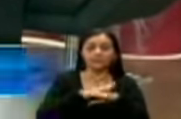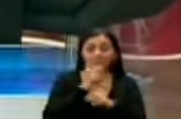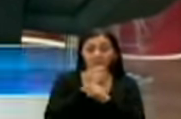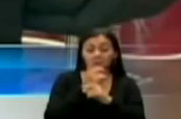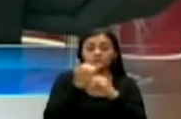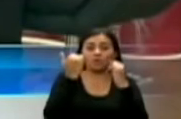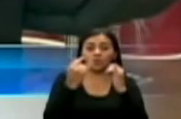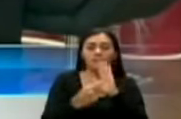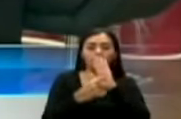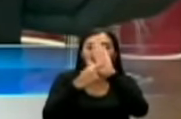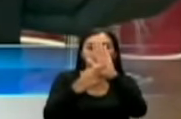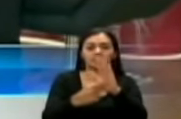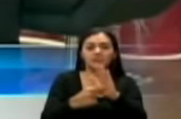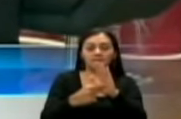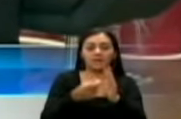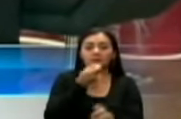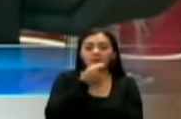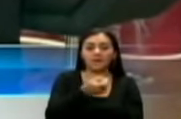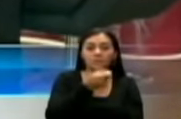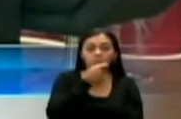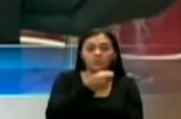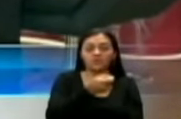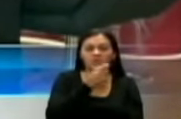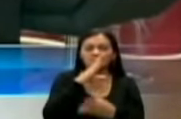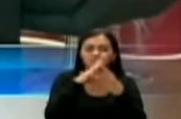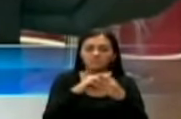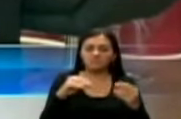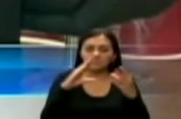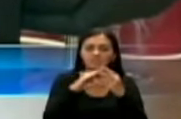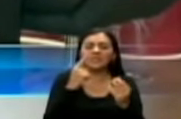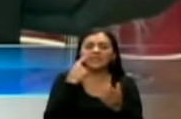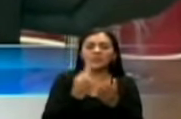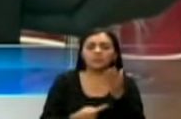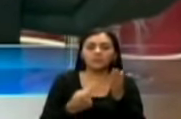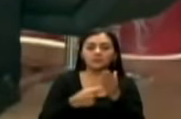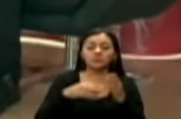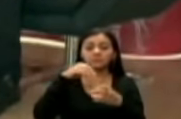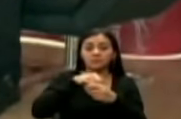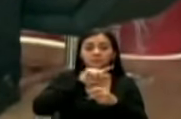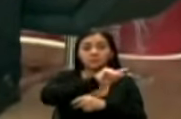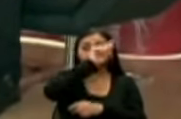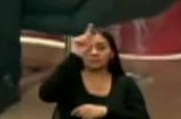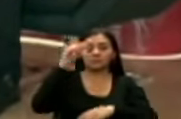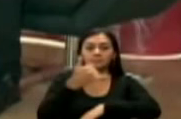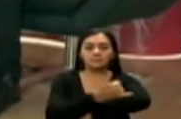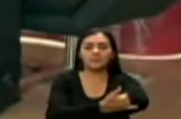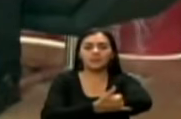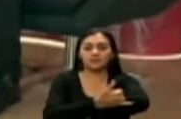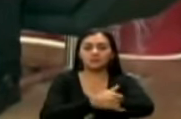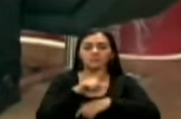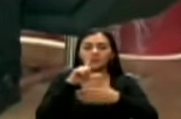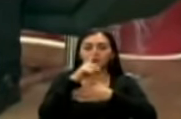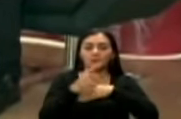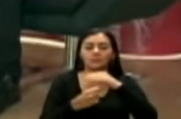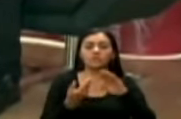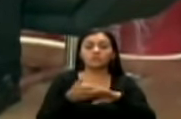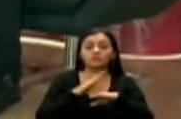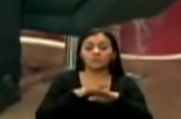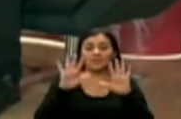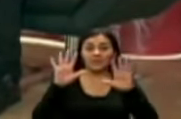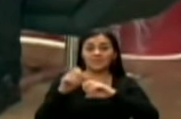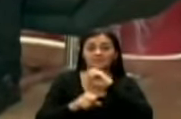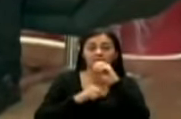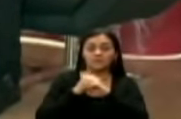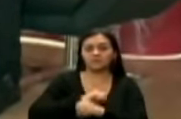presentar en este momento un reportaje que cuenta sobre lo que está sucediendo en varios países de América Latina en esta década ganada, como lo